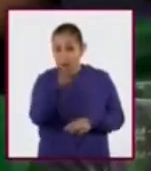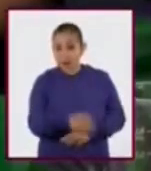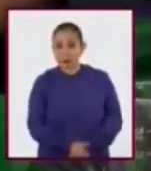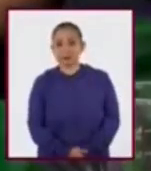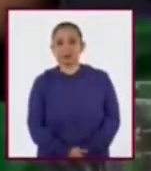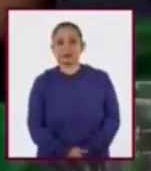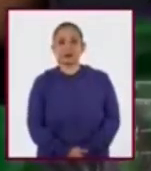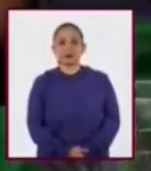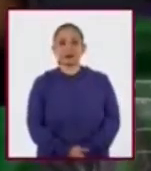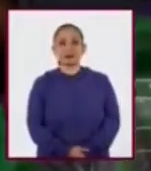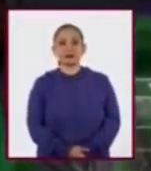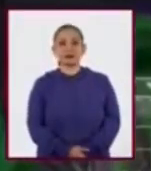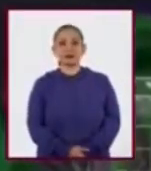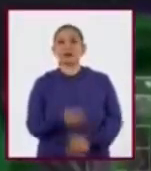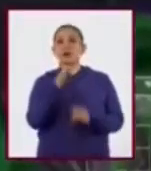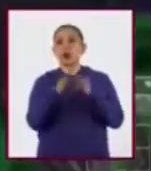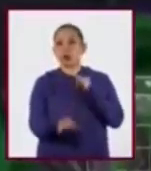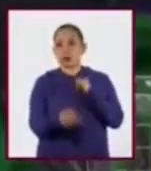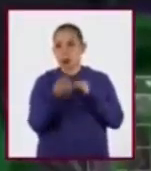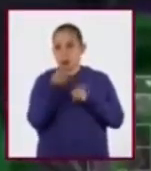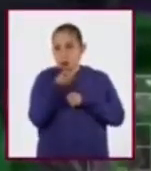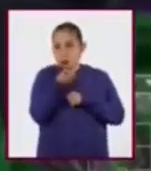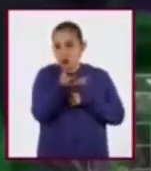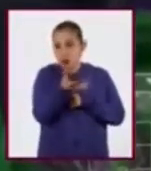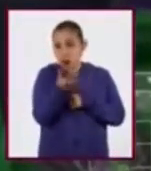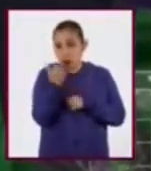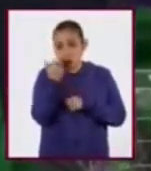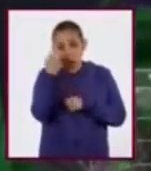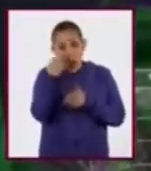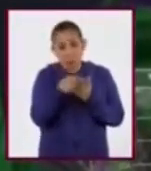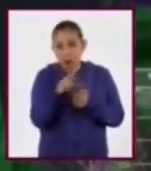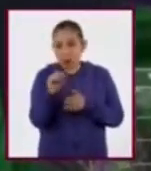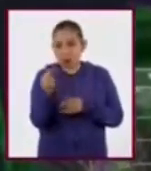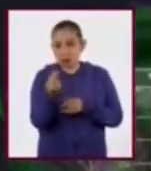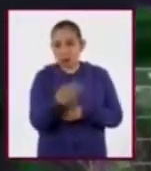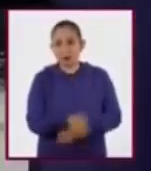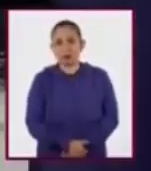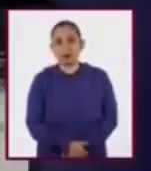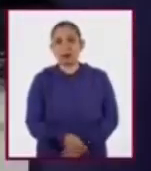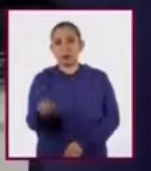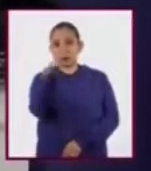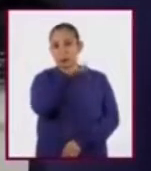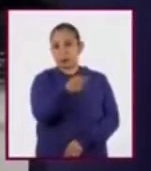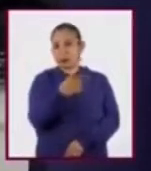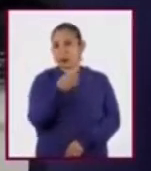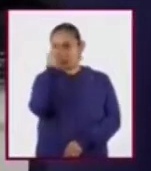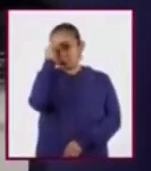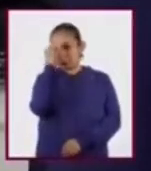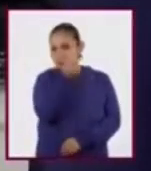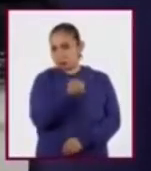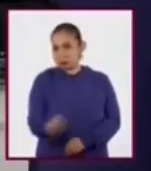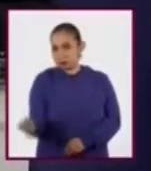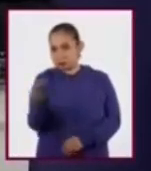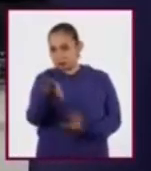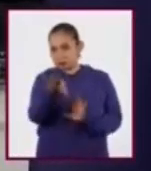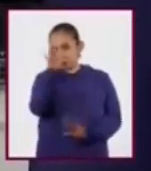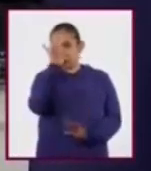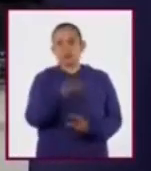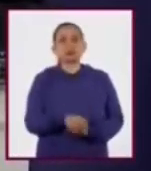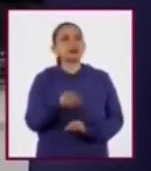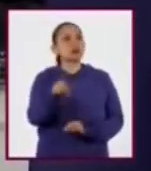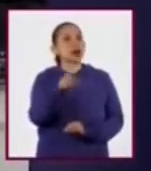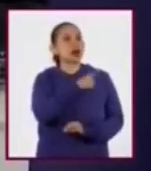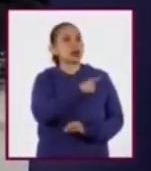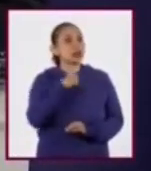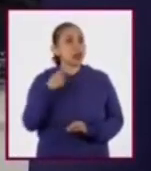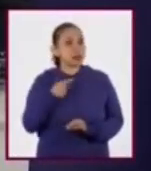Bueno, la última pista. Aunque creemos que no la necesitan, ustedes son grandes detectives, pero hay que